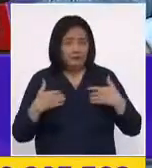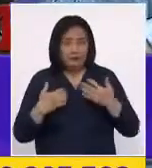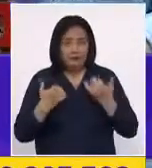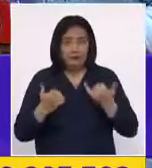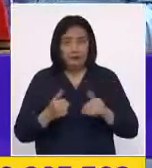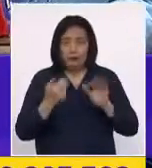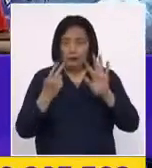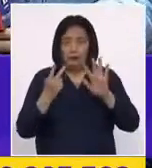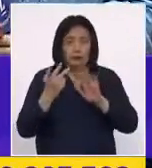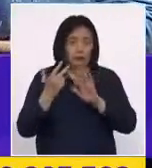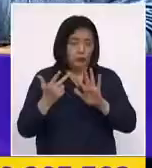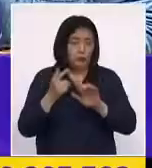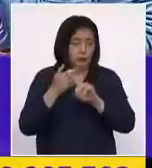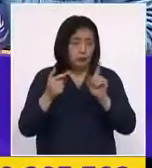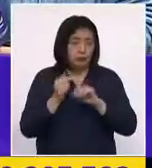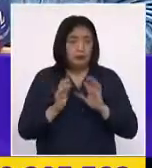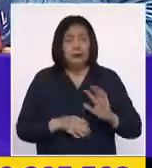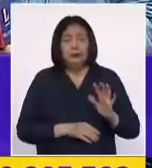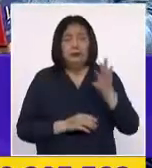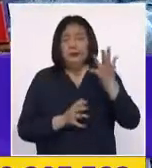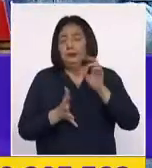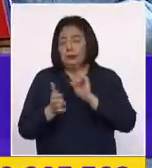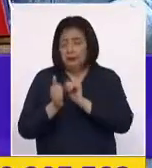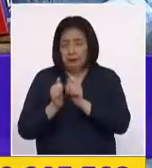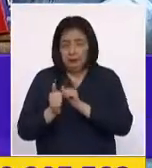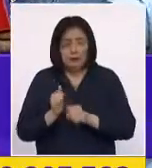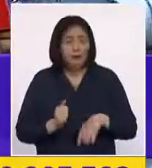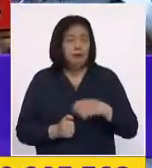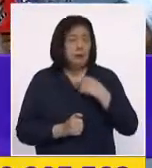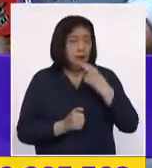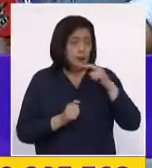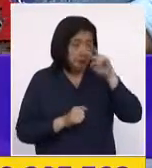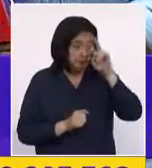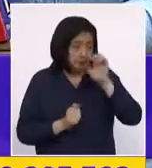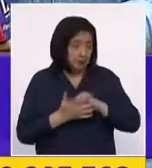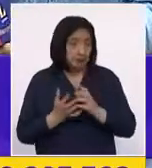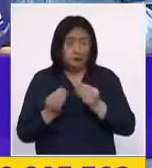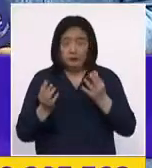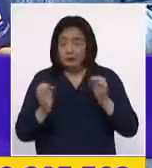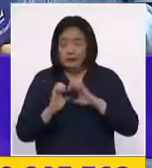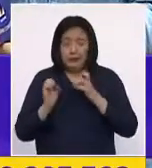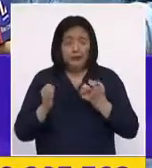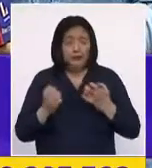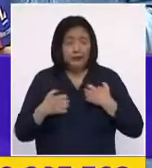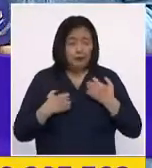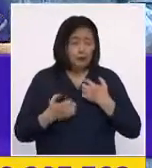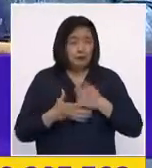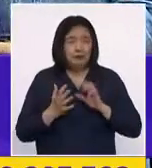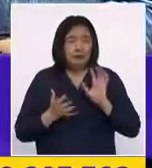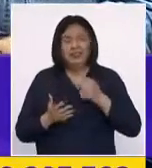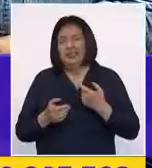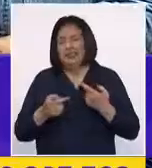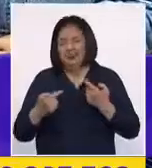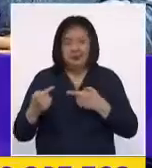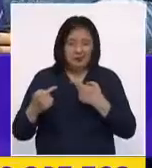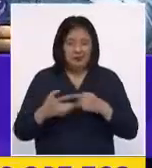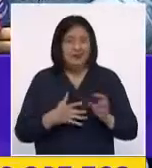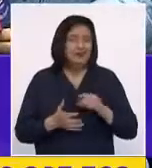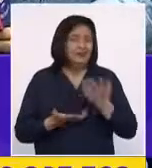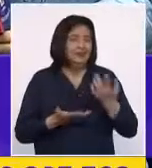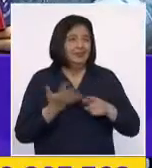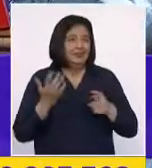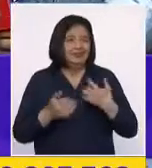Hoy, 8:30 de la noche, arranca la quinta temporada de La Voz Perú. Es un gran estreno. Hay mucha emoción, está divertido. Hay peleas entre los entrenadores.